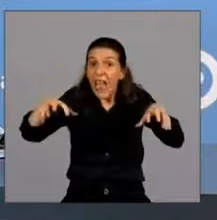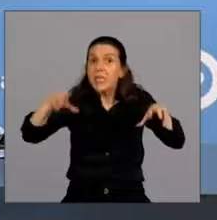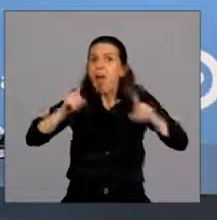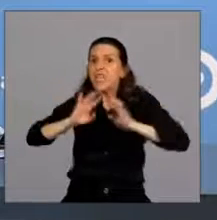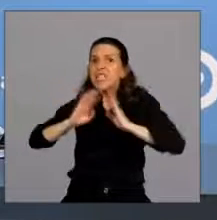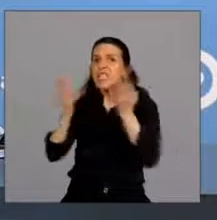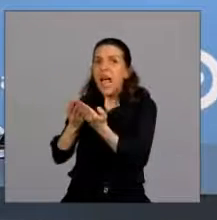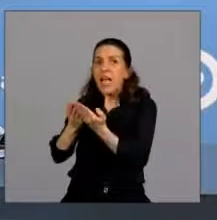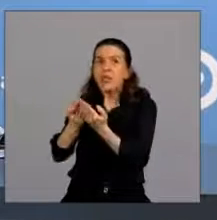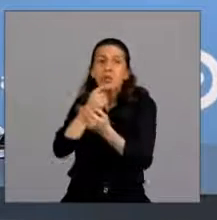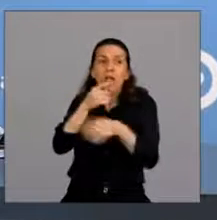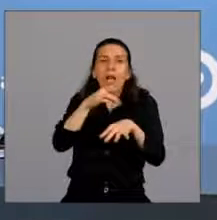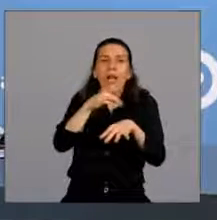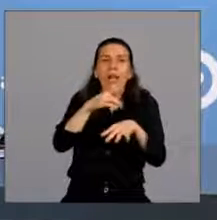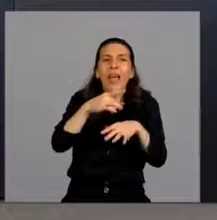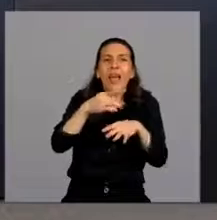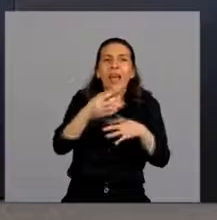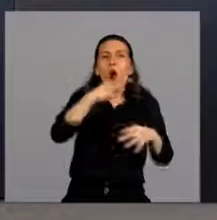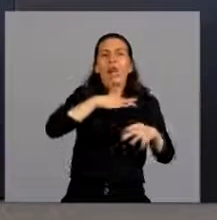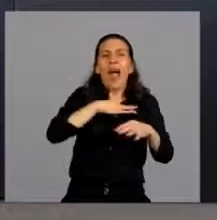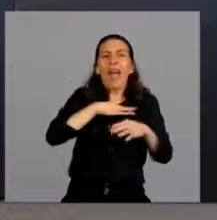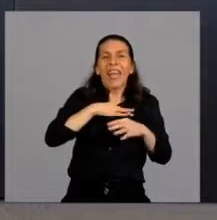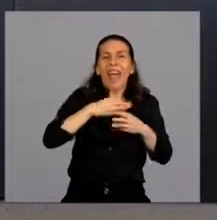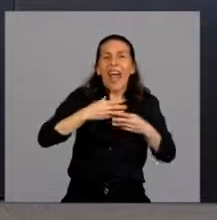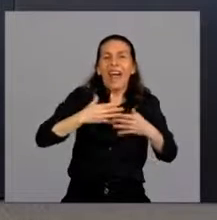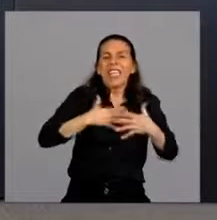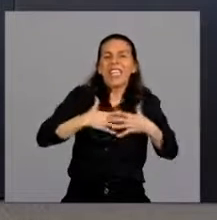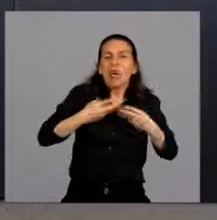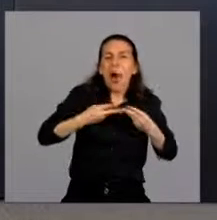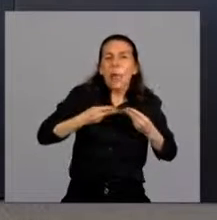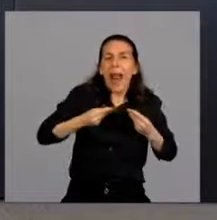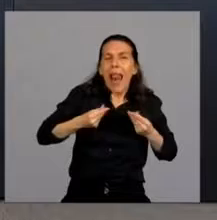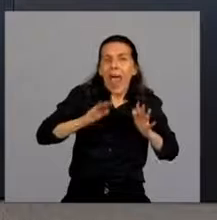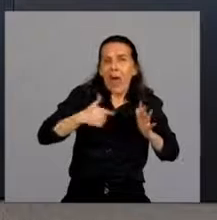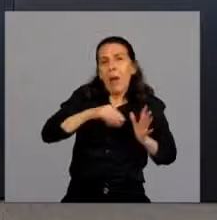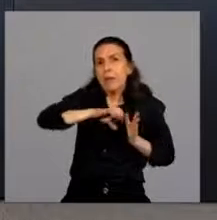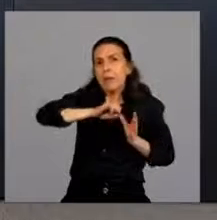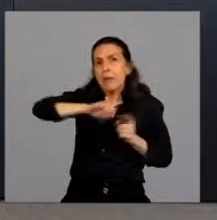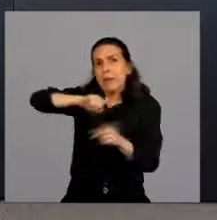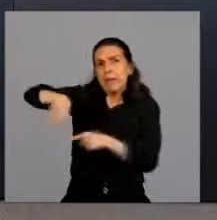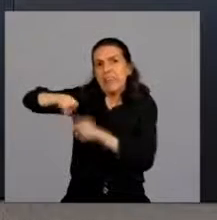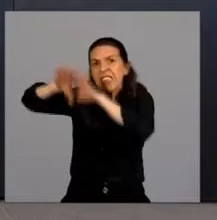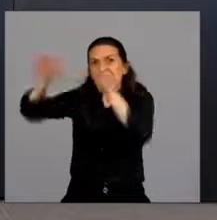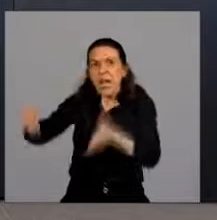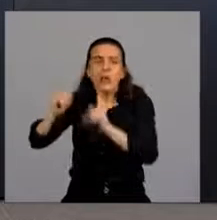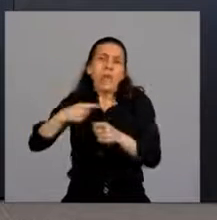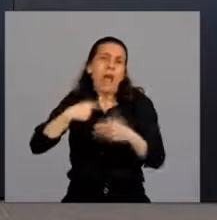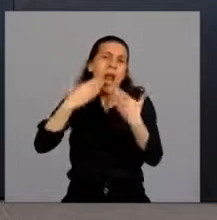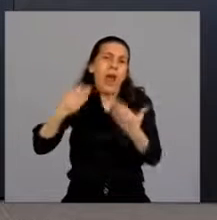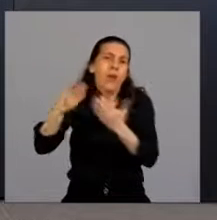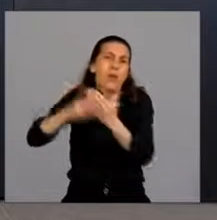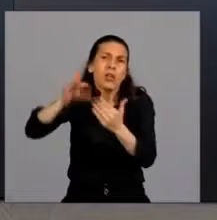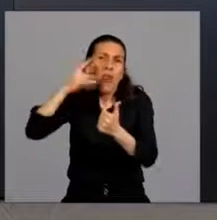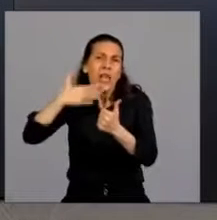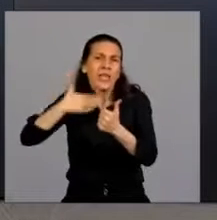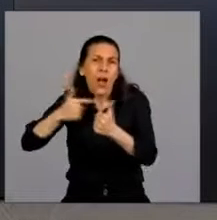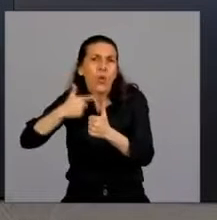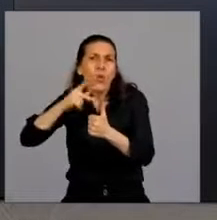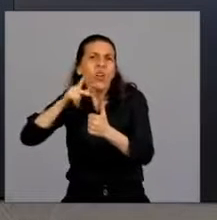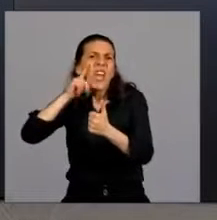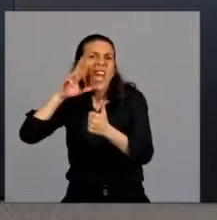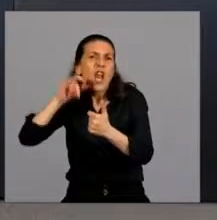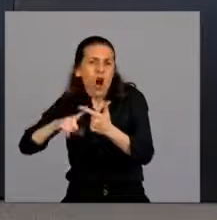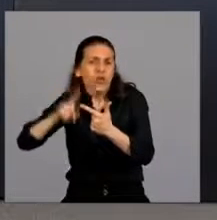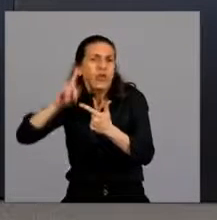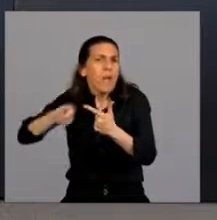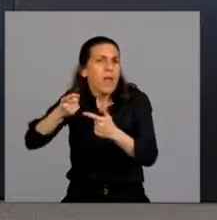contagiados leves. Y en eso quiero agradecer enormemente a todo el sistema de salud, al ministro, a Fernán Quirós, que realmente están haciendo